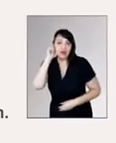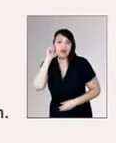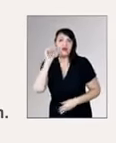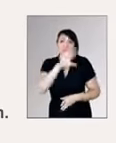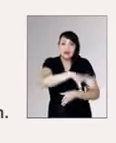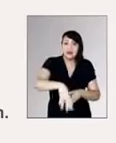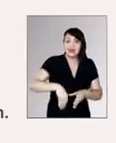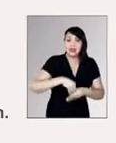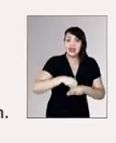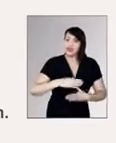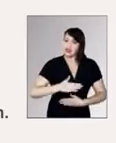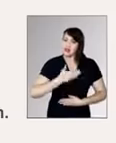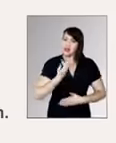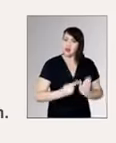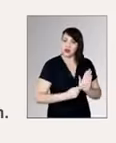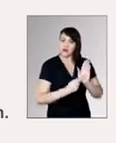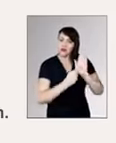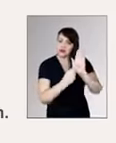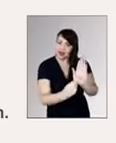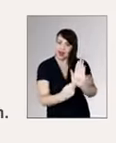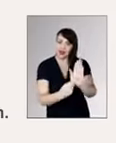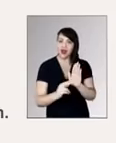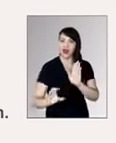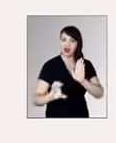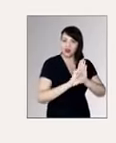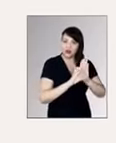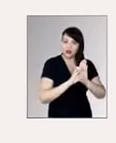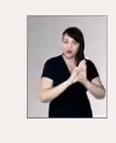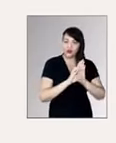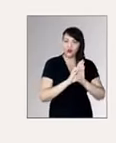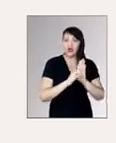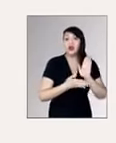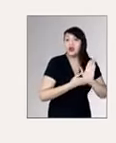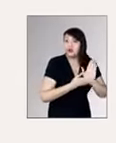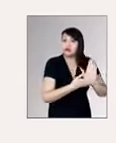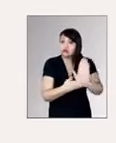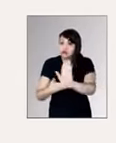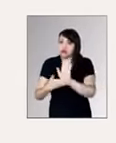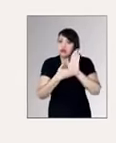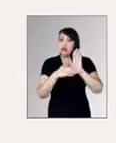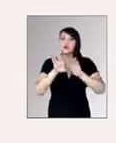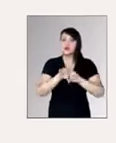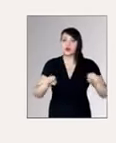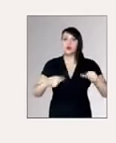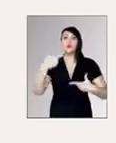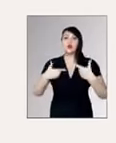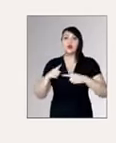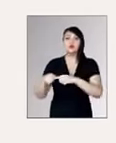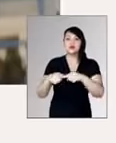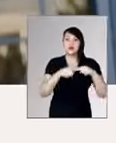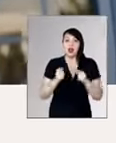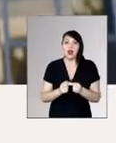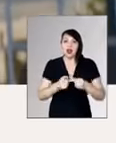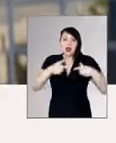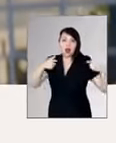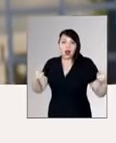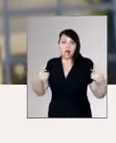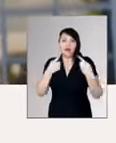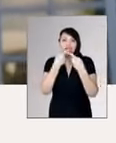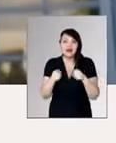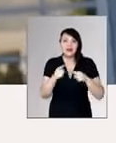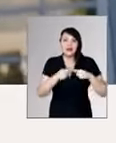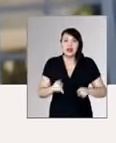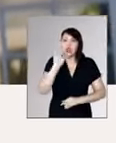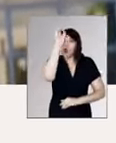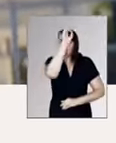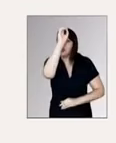estar dentro y sentirnos representados en la Constitución. Debe ser la expresión de un pacto político y social amplio de las